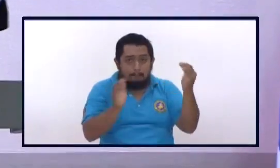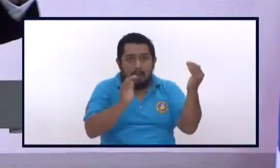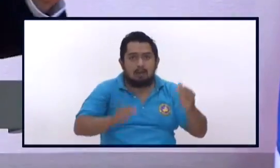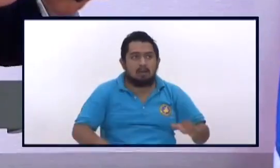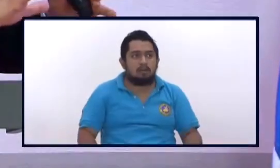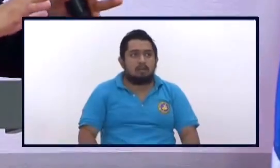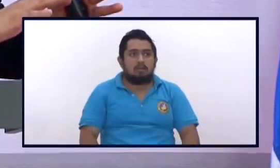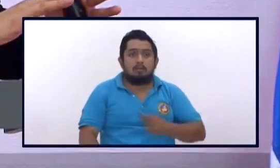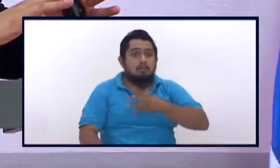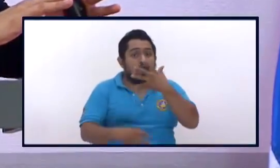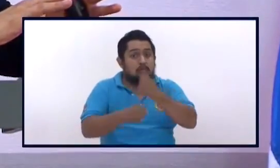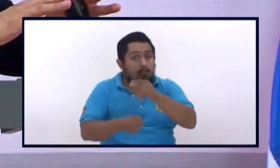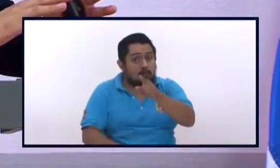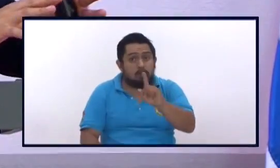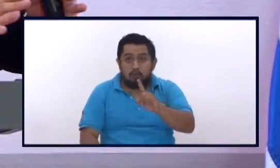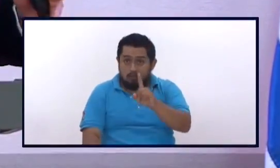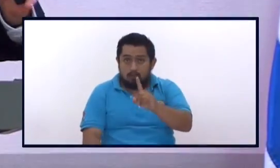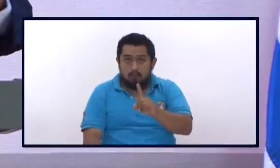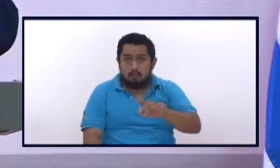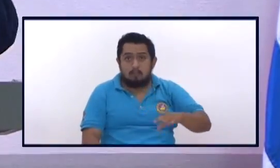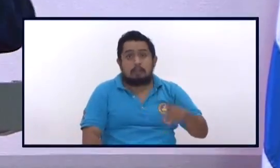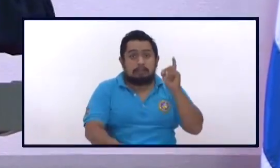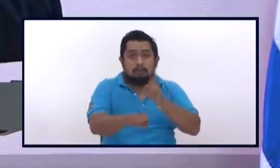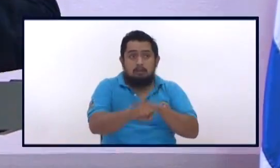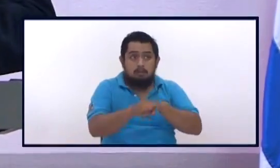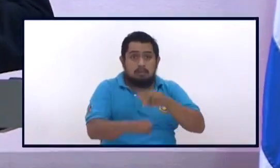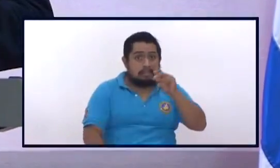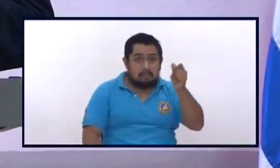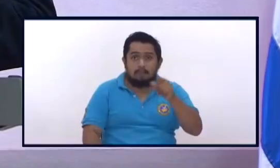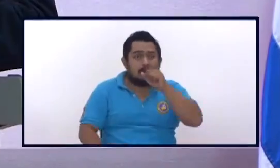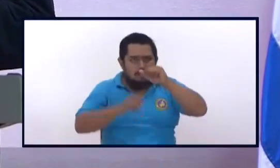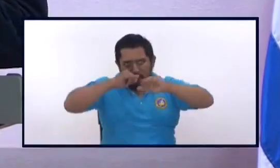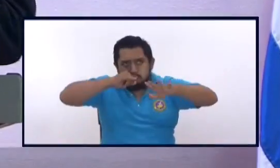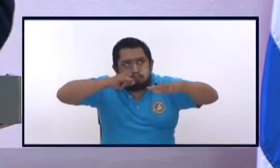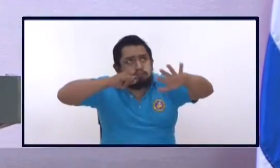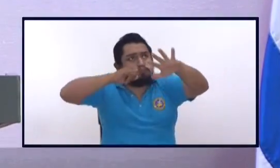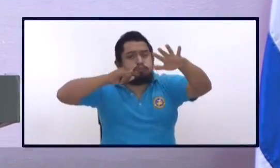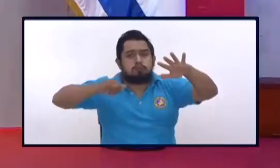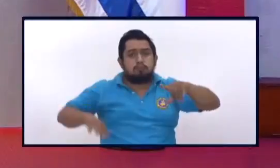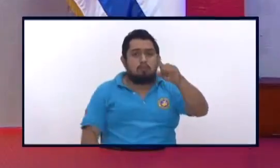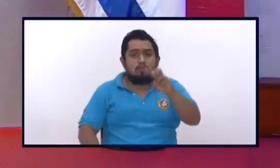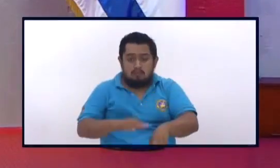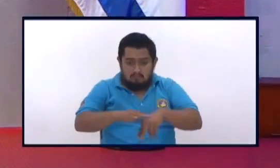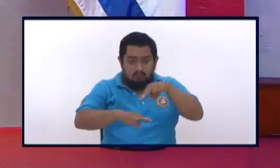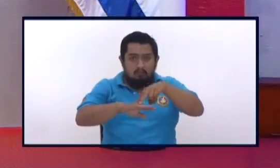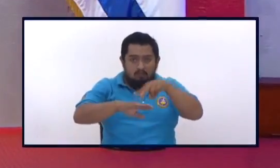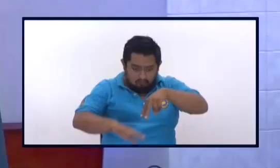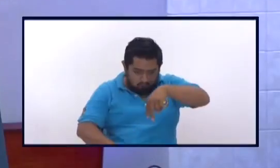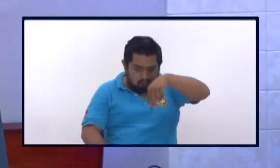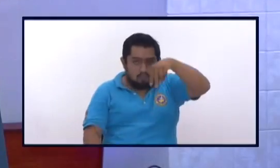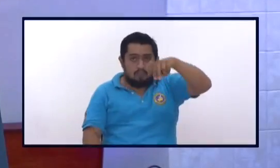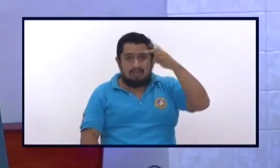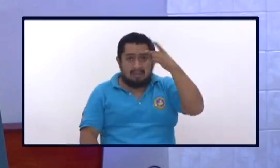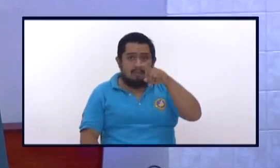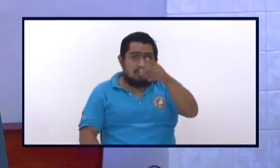no se confíe en cualquier día va a sonar y si no te levantaste en el aire es